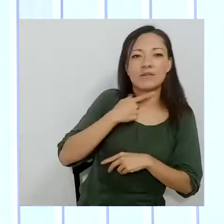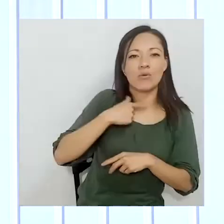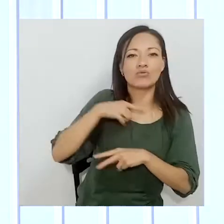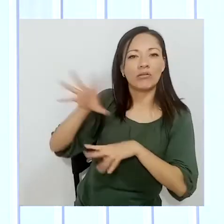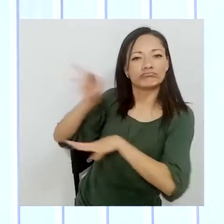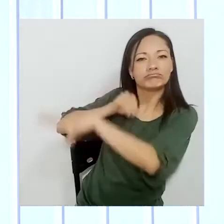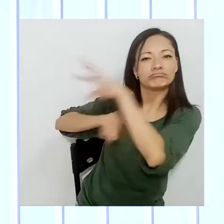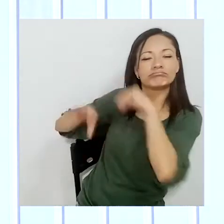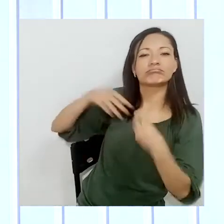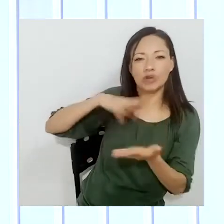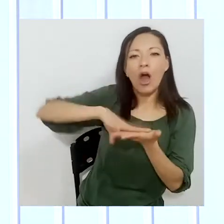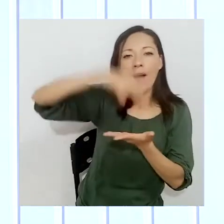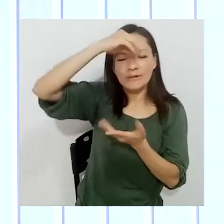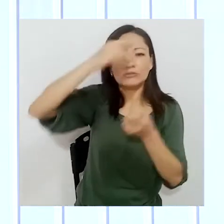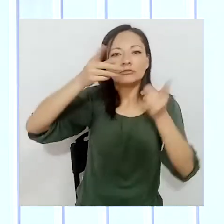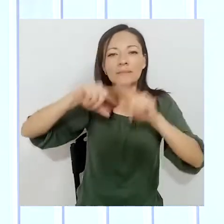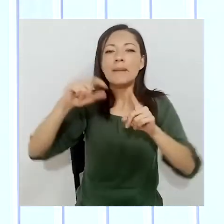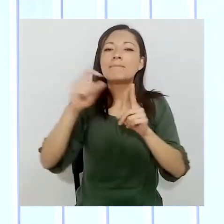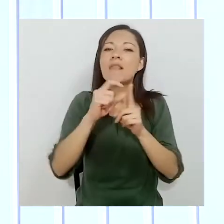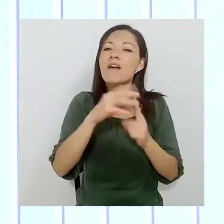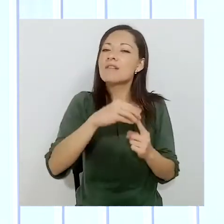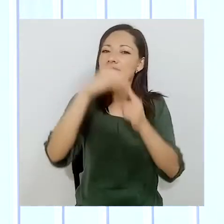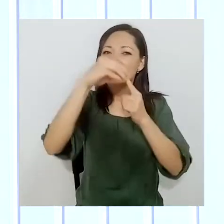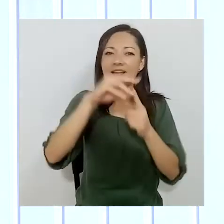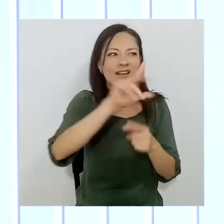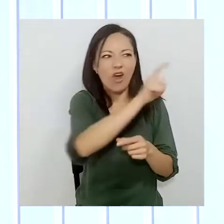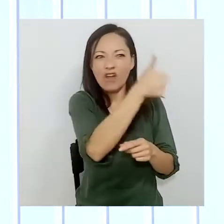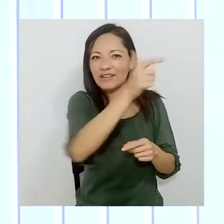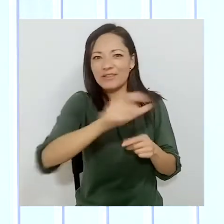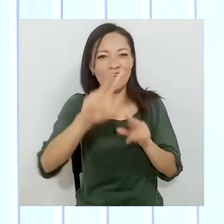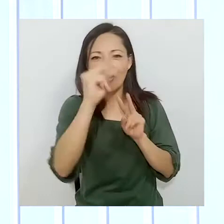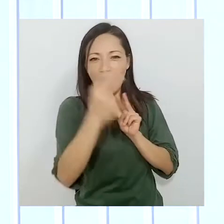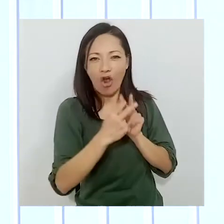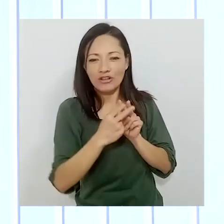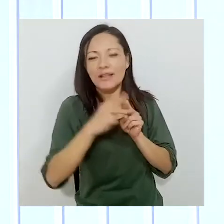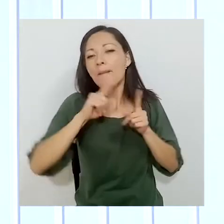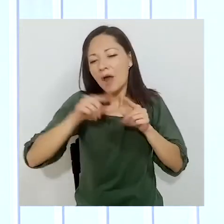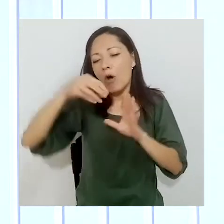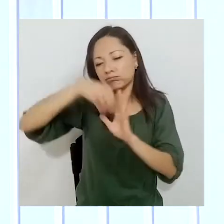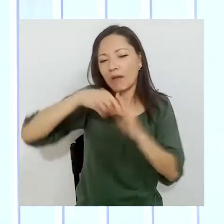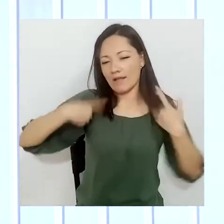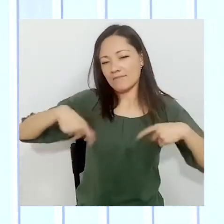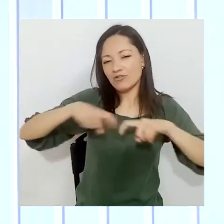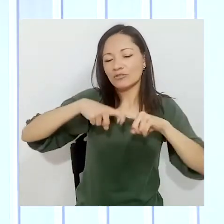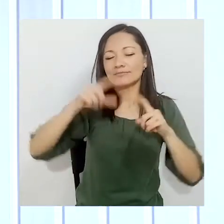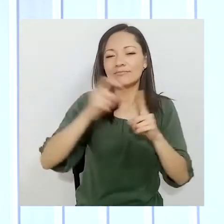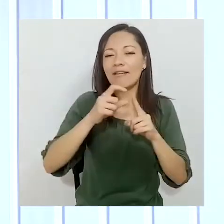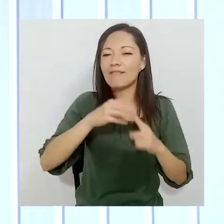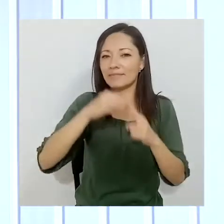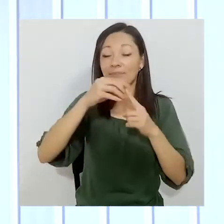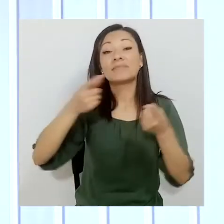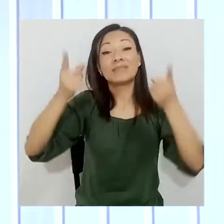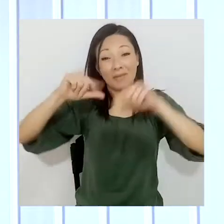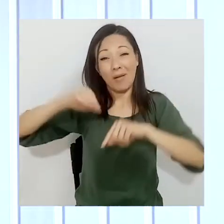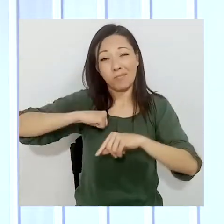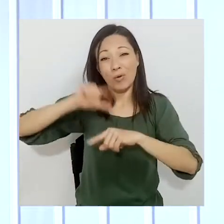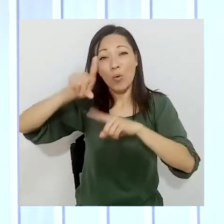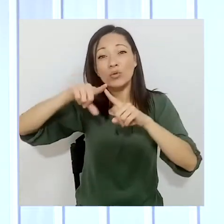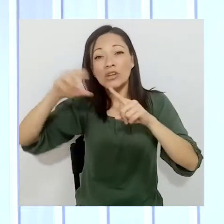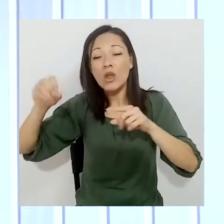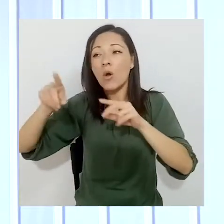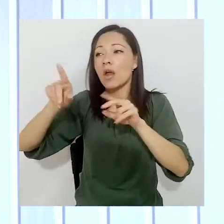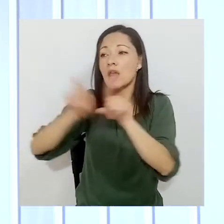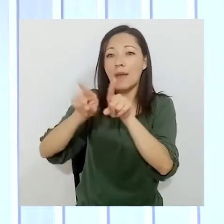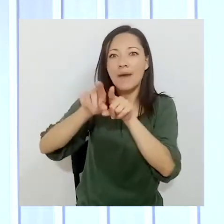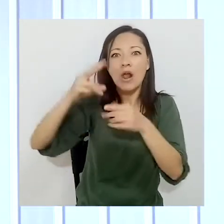hecho de utilizar palabras particulares, conocer bien el idioma. O teníamos un tío y un hermano que